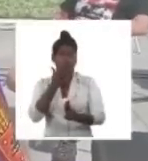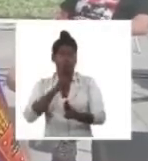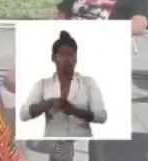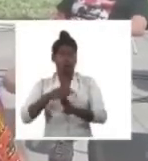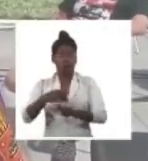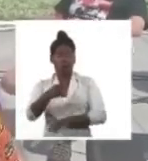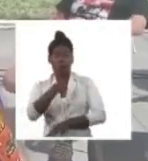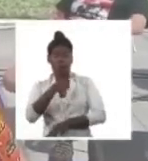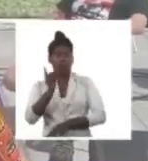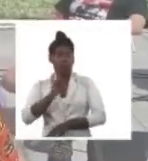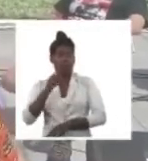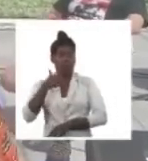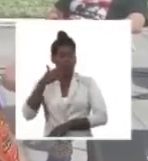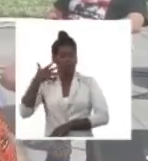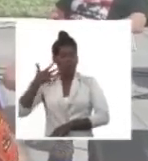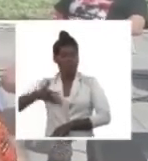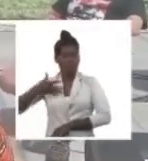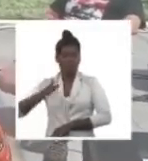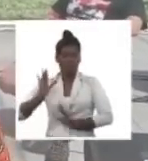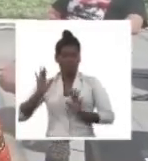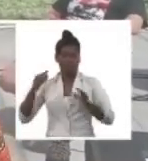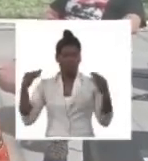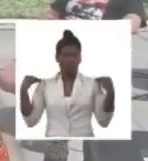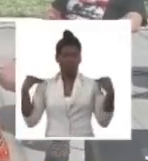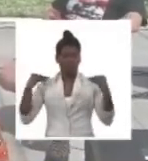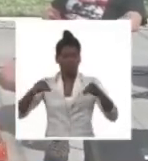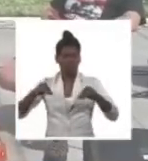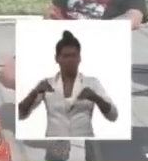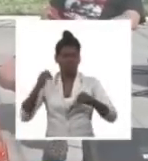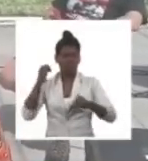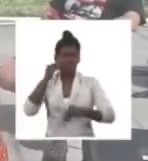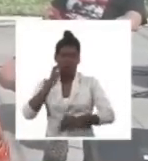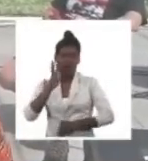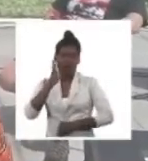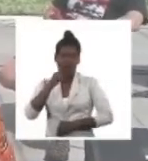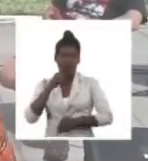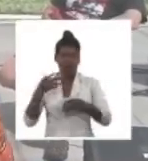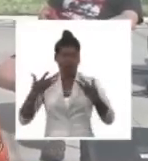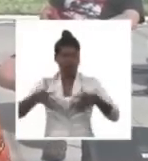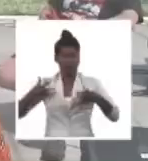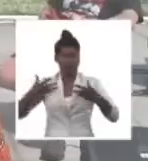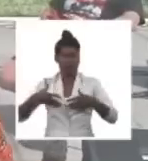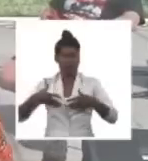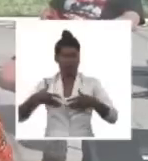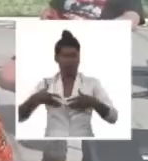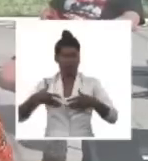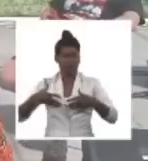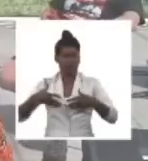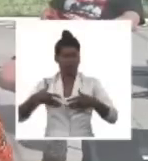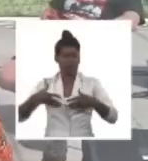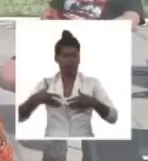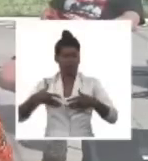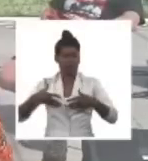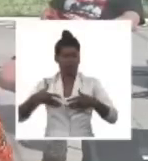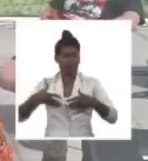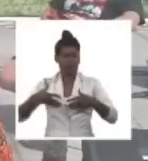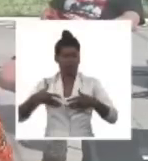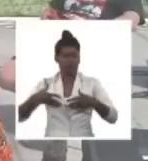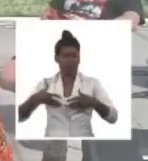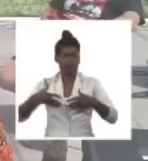yo por principio no podía ser la vocera y leer esas infamias. Para ahí,